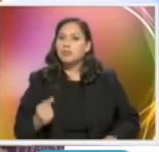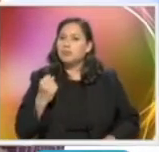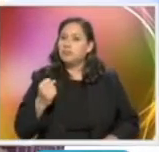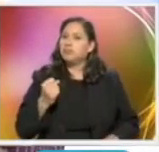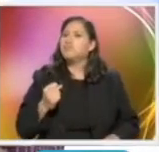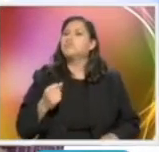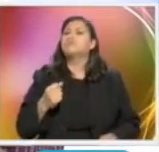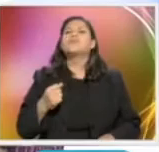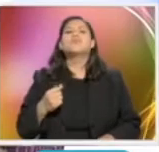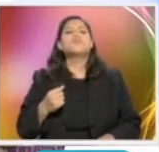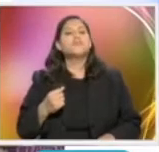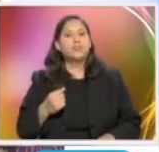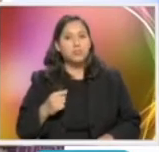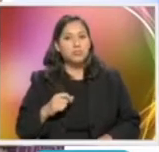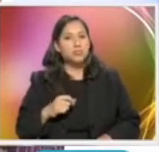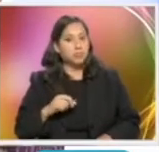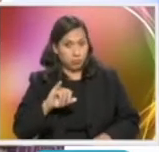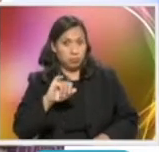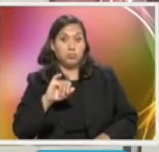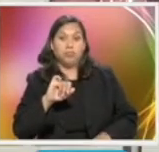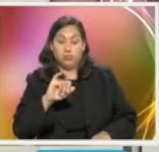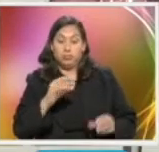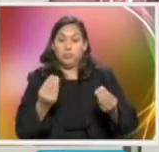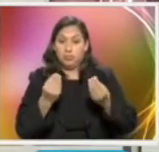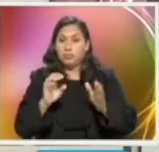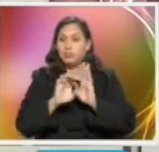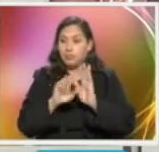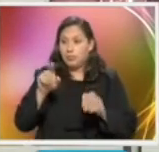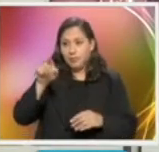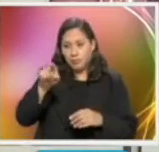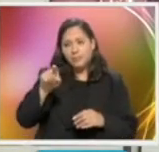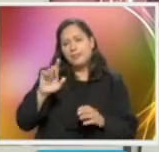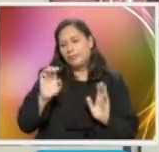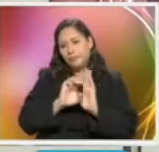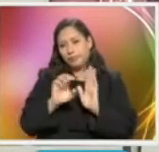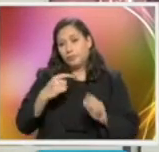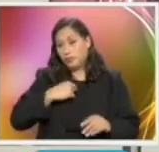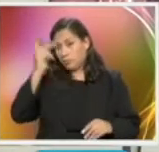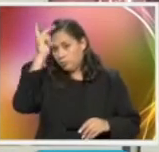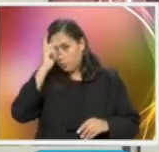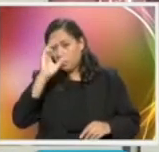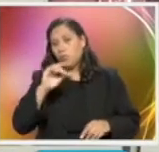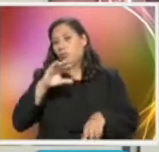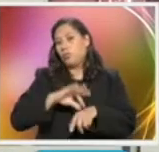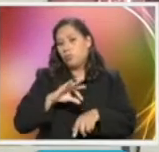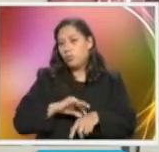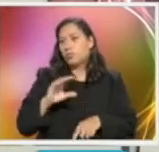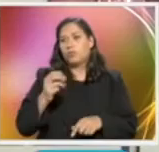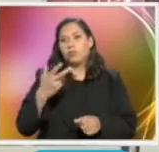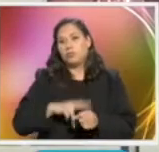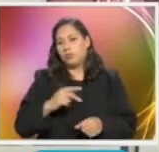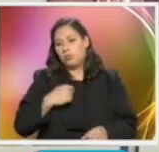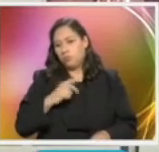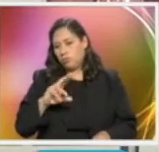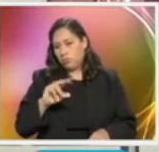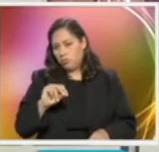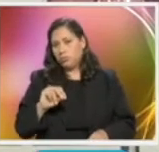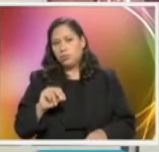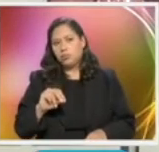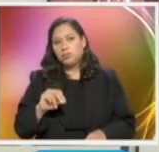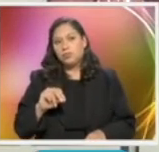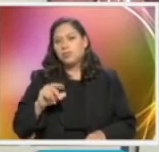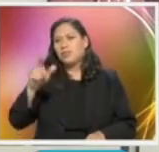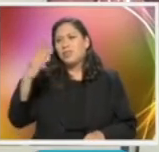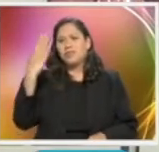fuerte. ¿Qué tanto lo era? Muchísimo. ¿Sí? Y además podríamos decir, no soy psicólogo ni médico clínico, pero yo lo he definido